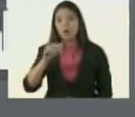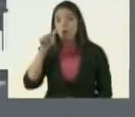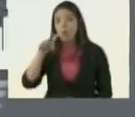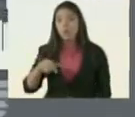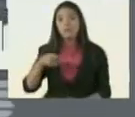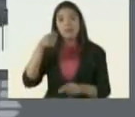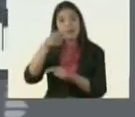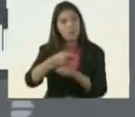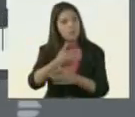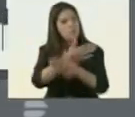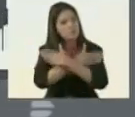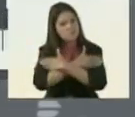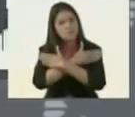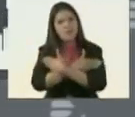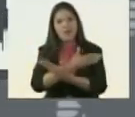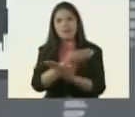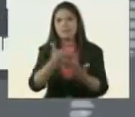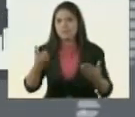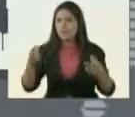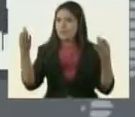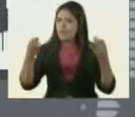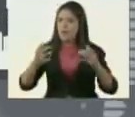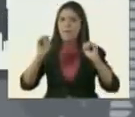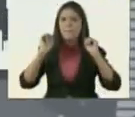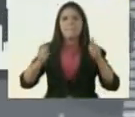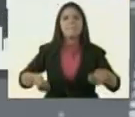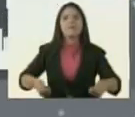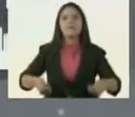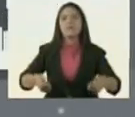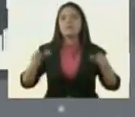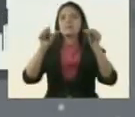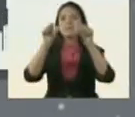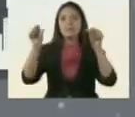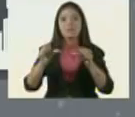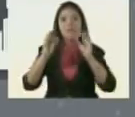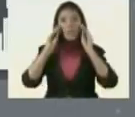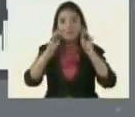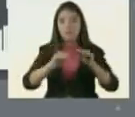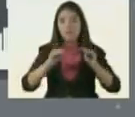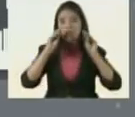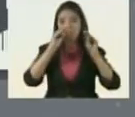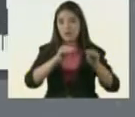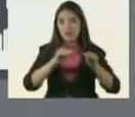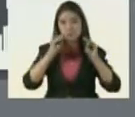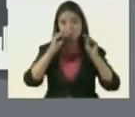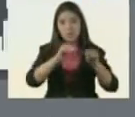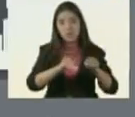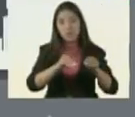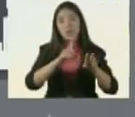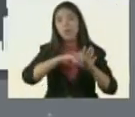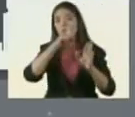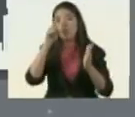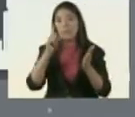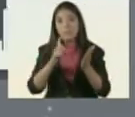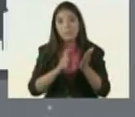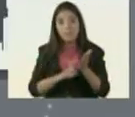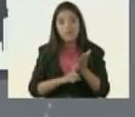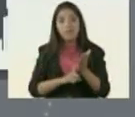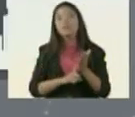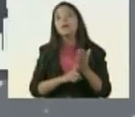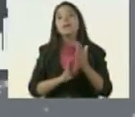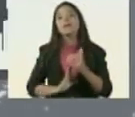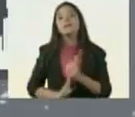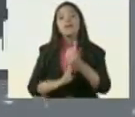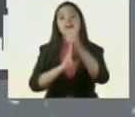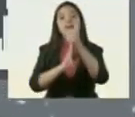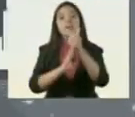los felicito. Así debe ser. Ha arrancado el sistema de formación integral de líderes